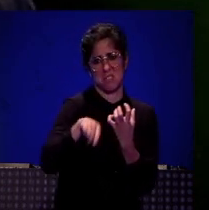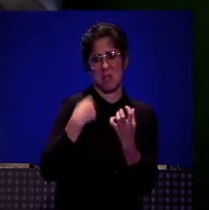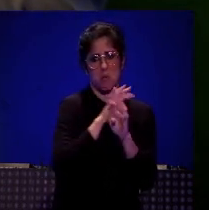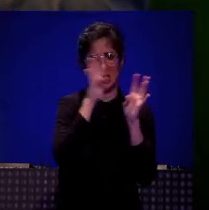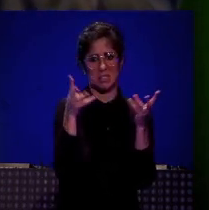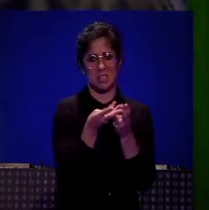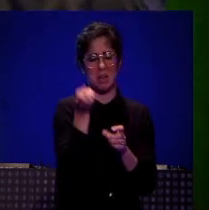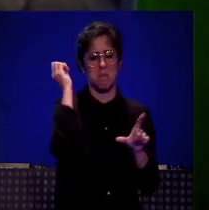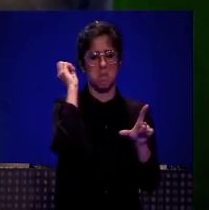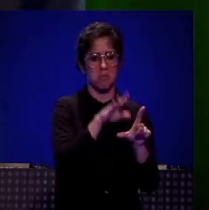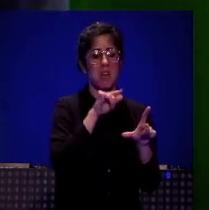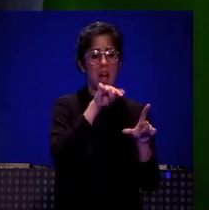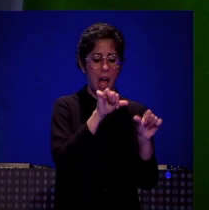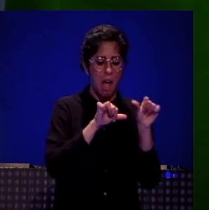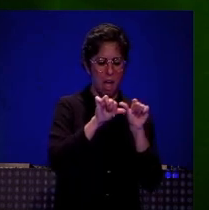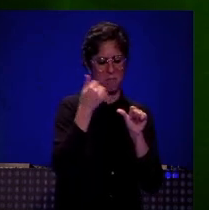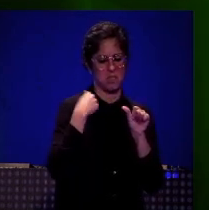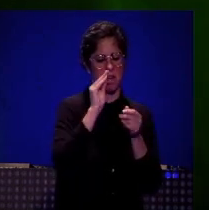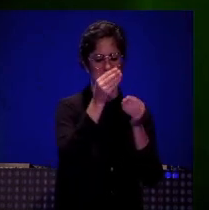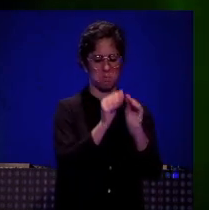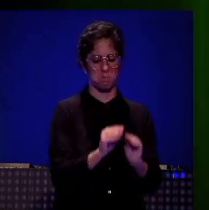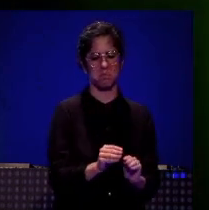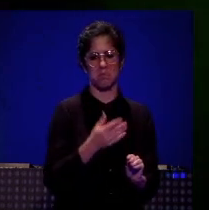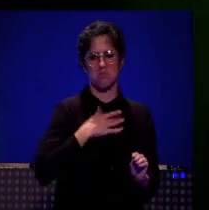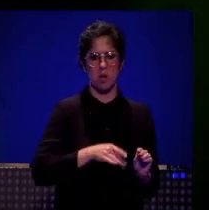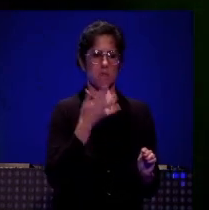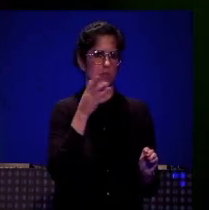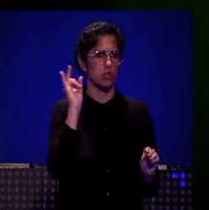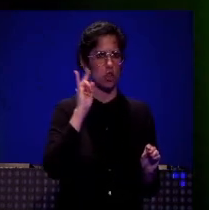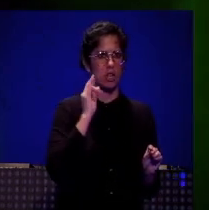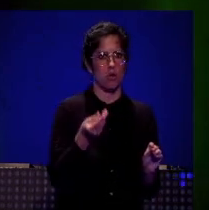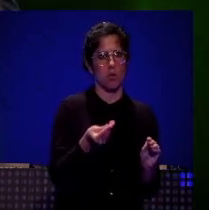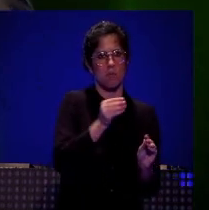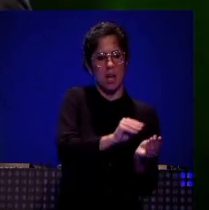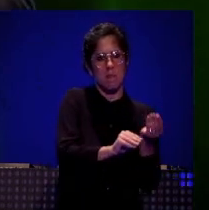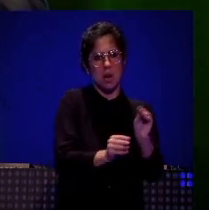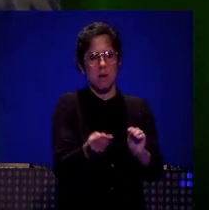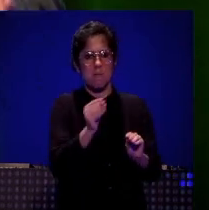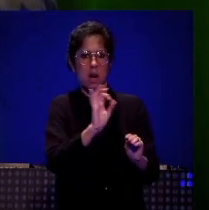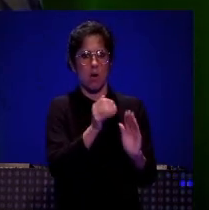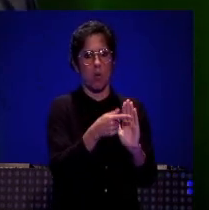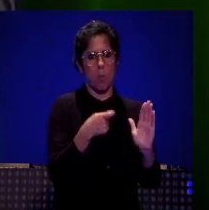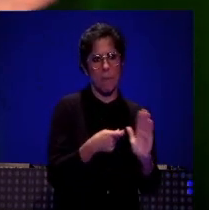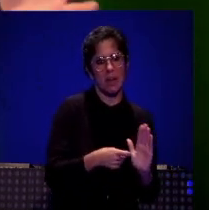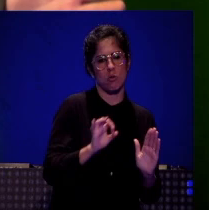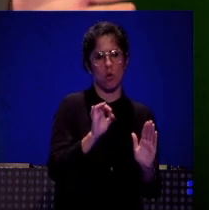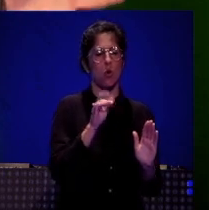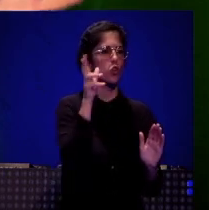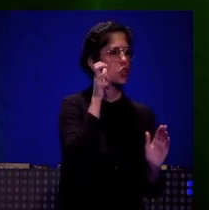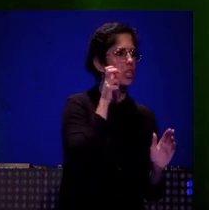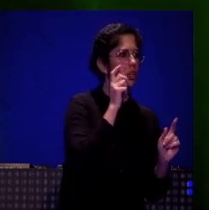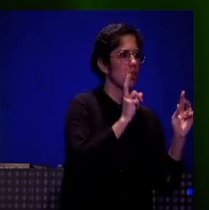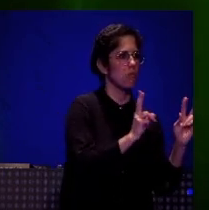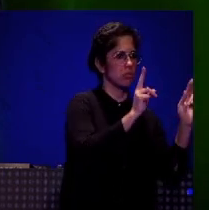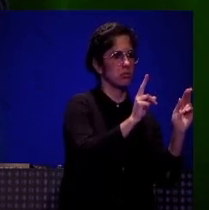partir de ahí la podéis editar como queráis o meterle más sonido menos sonido más transiciones de audio da igual bueno son una